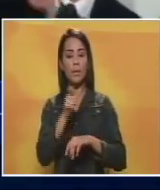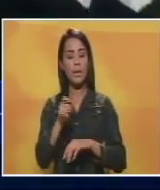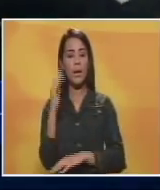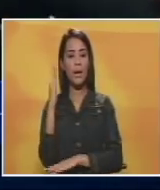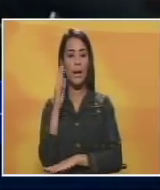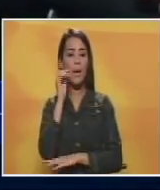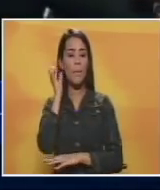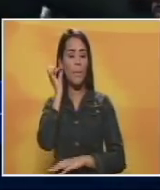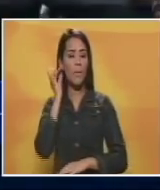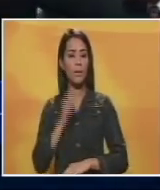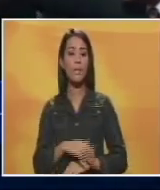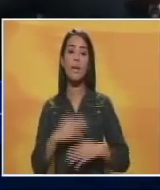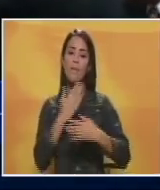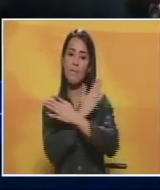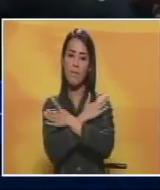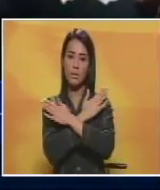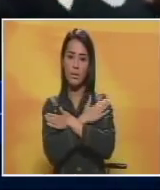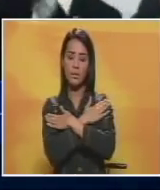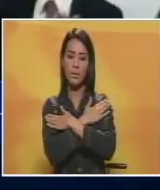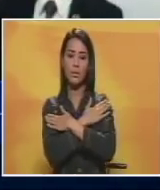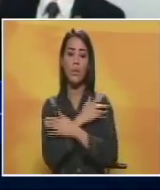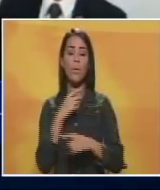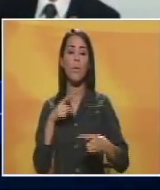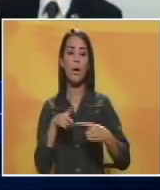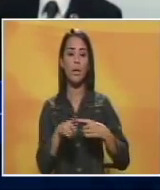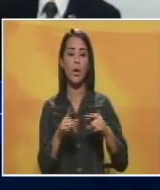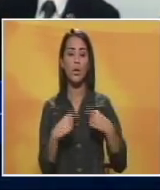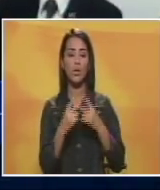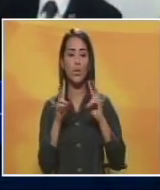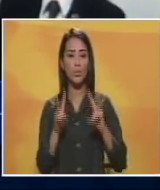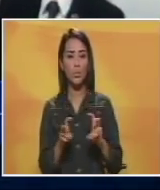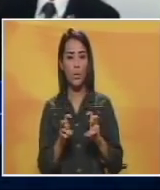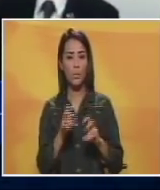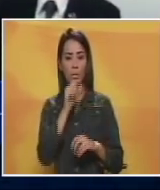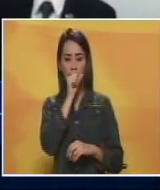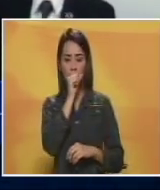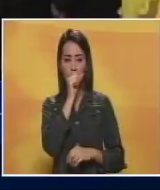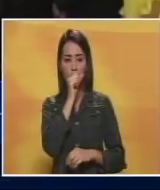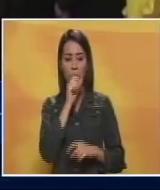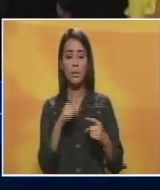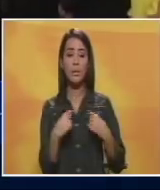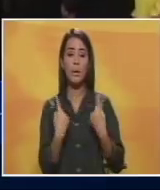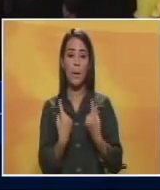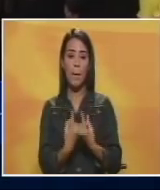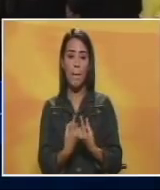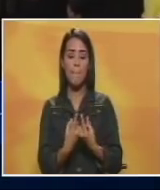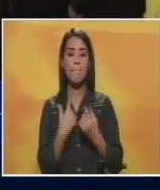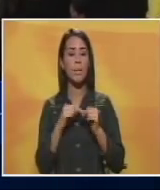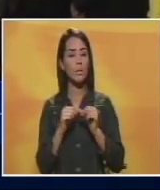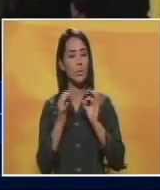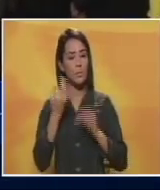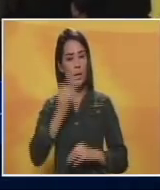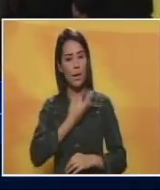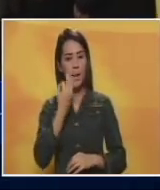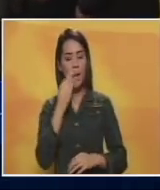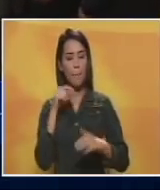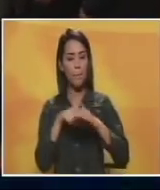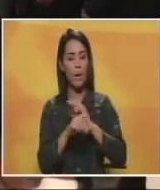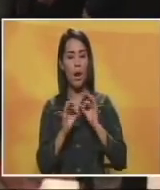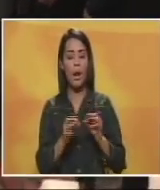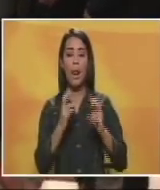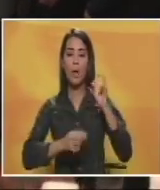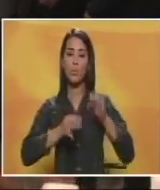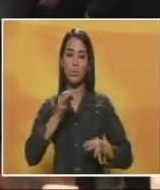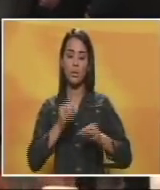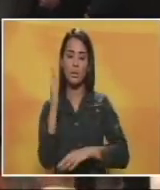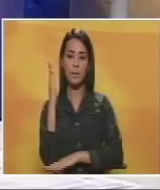Carmen Meléndez, quien felicitó al magistrado por la inauguración de estos nuevos espacios que, según indicó, permiten seguir garantizando el acceso a la justicia del